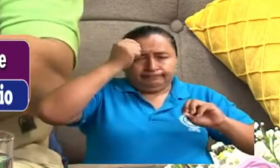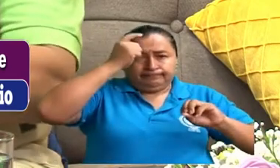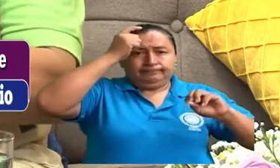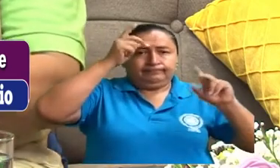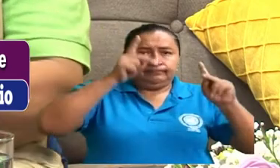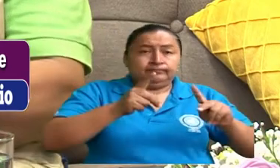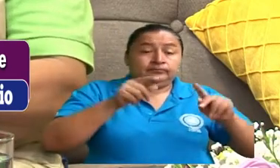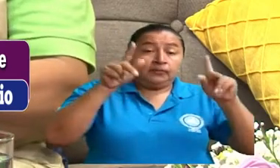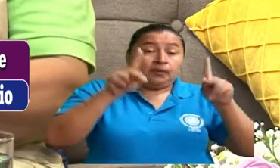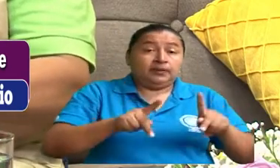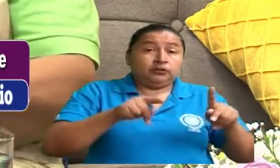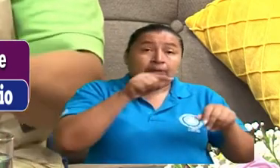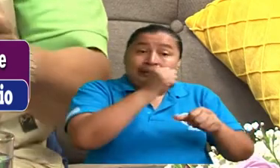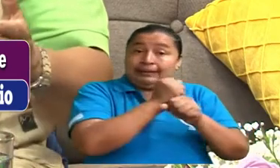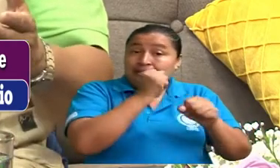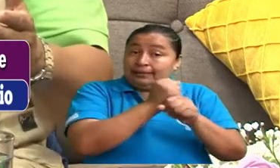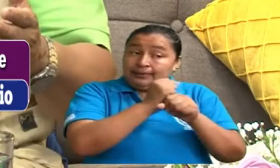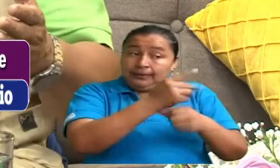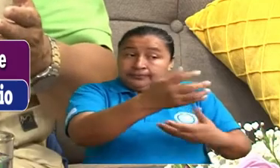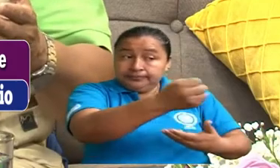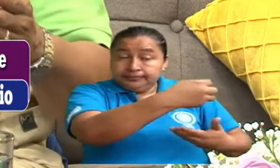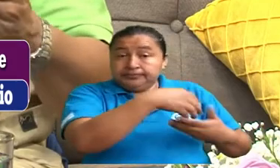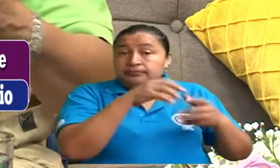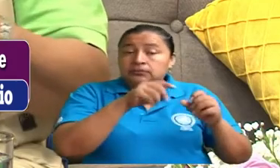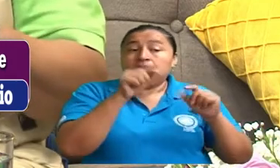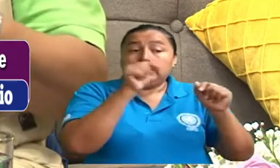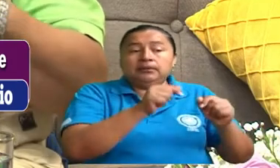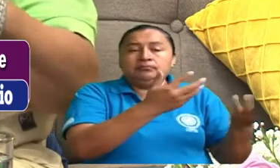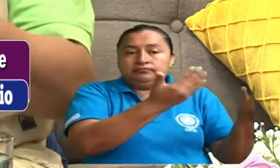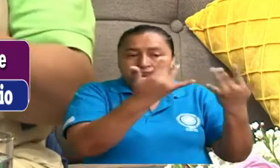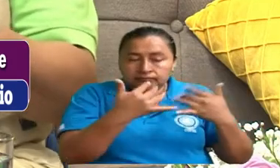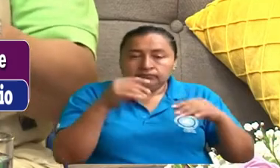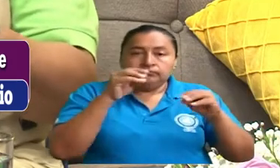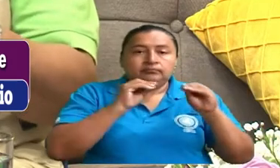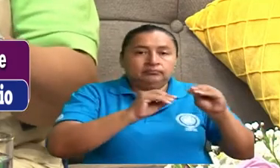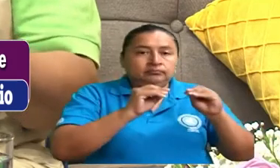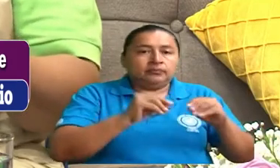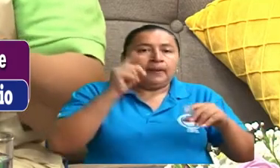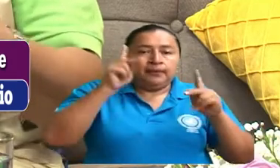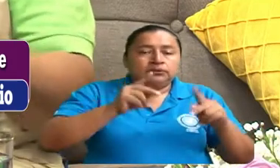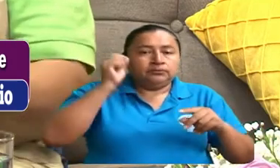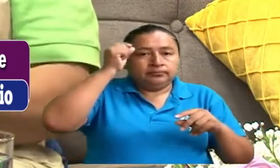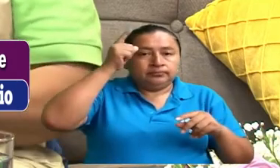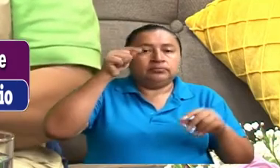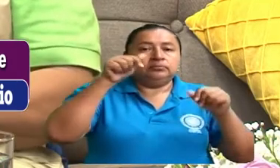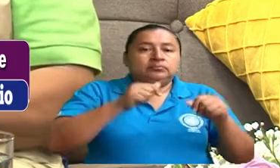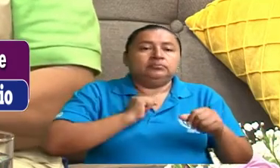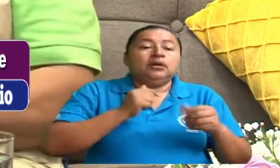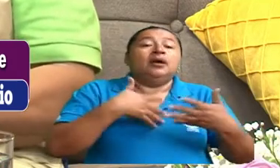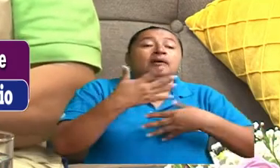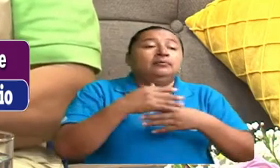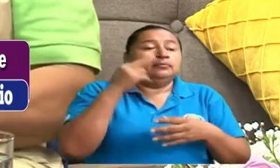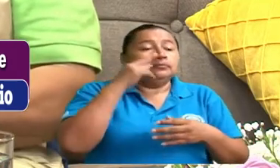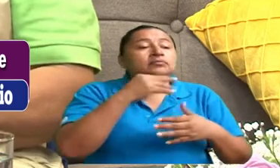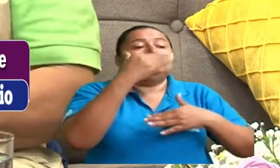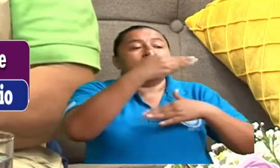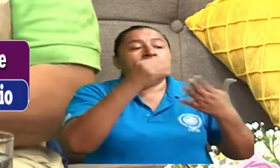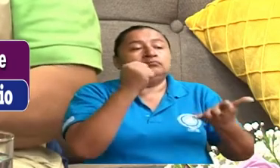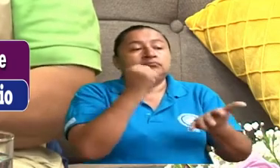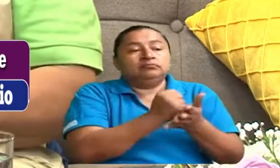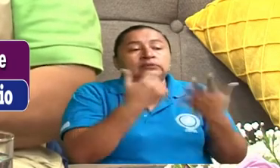a las y los recicladores y se viene obteniendo lo que le llamamos la certificación. Ahí, okay.